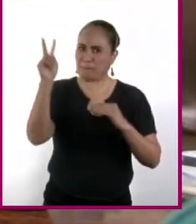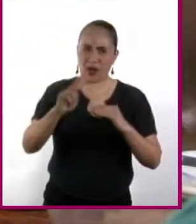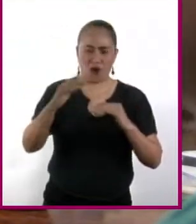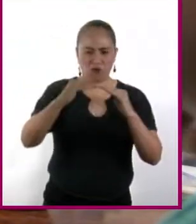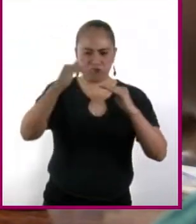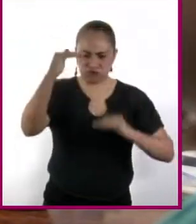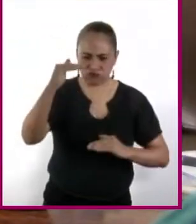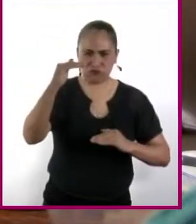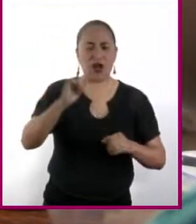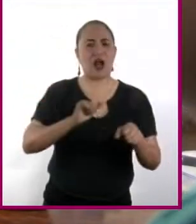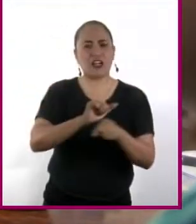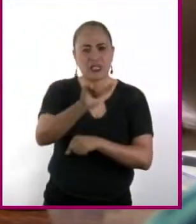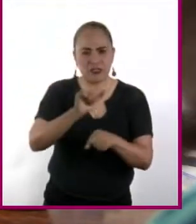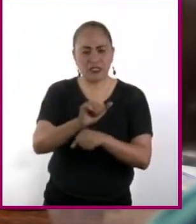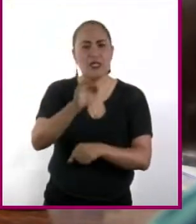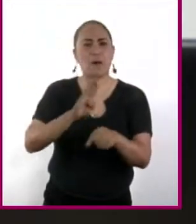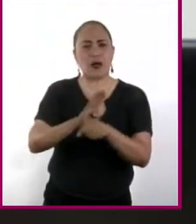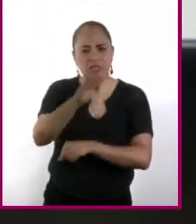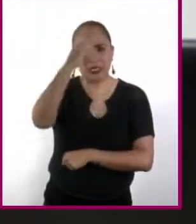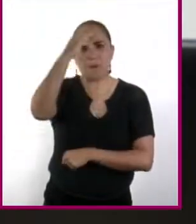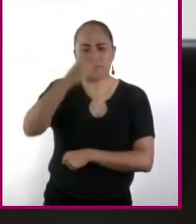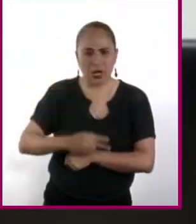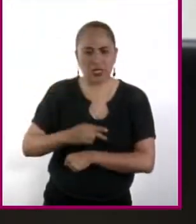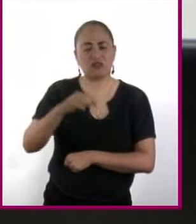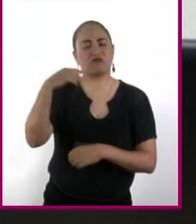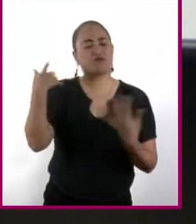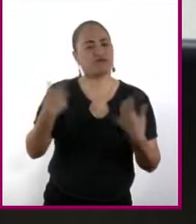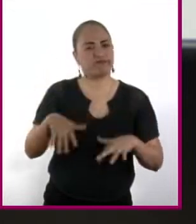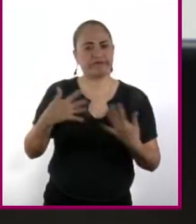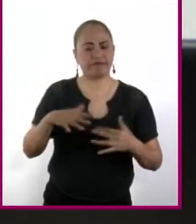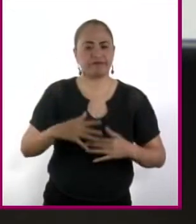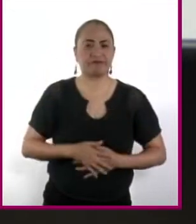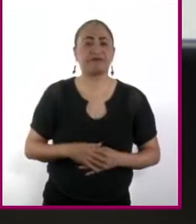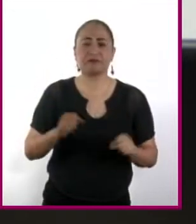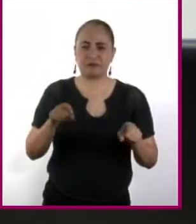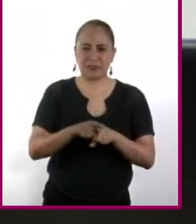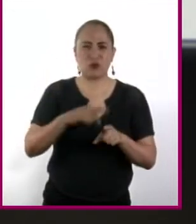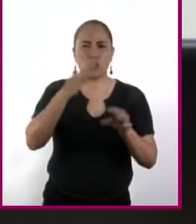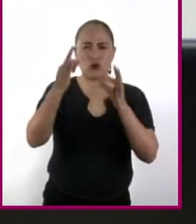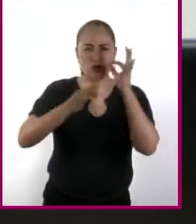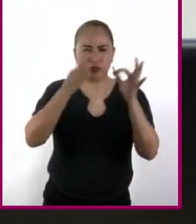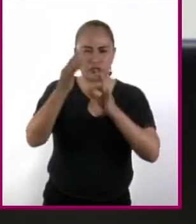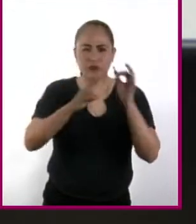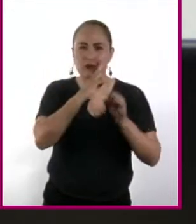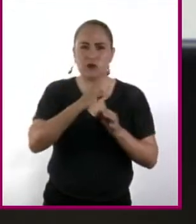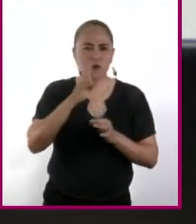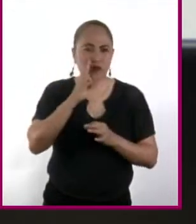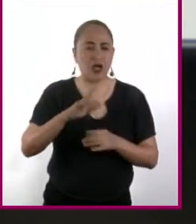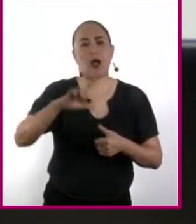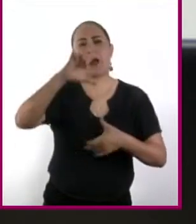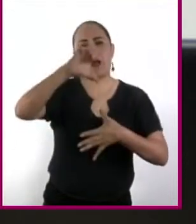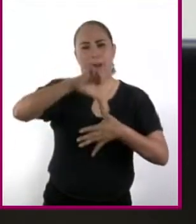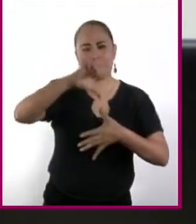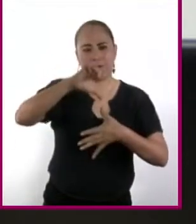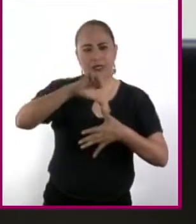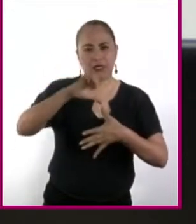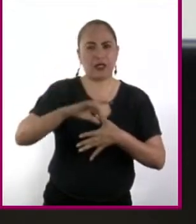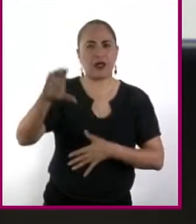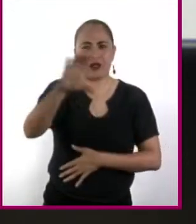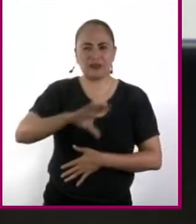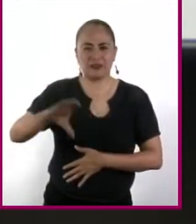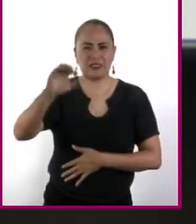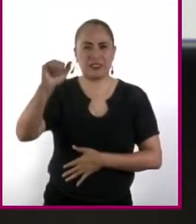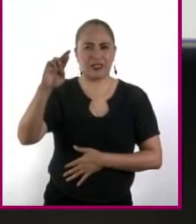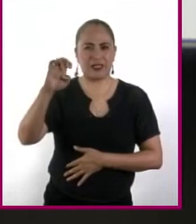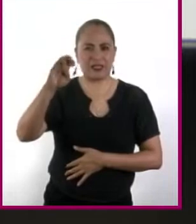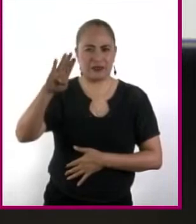como Argentina, Brasil y México. Aquí encontré otra nota que se titula América Latina y el Caribe están atrapados en la trampa de